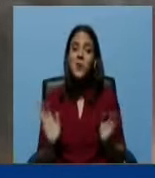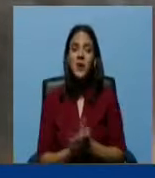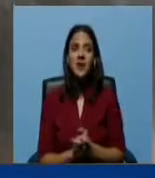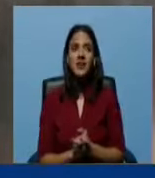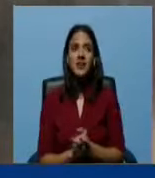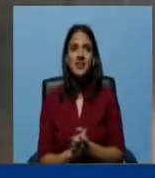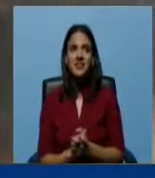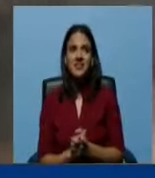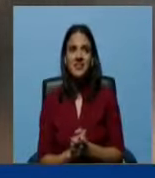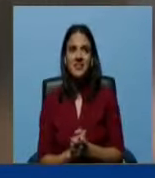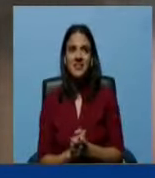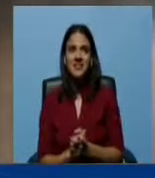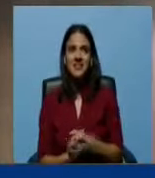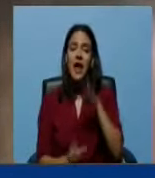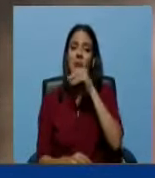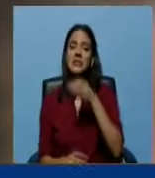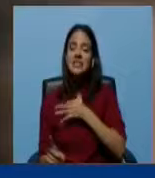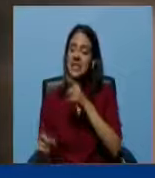Gremialista.